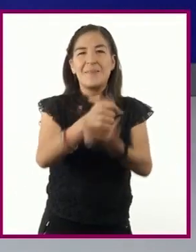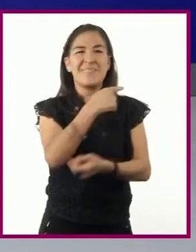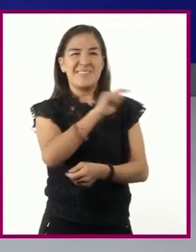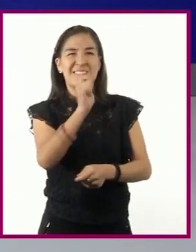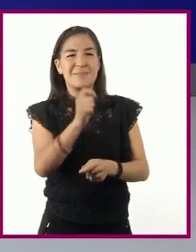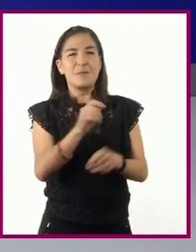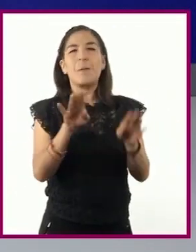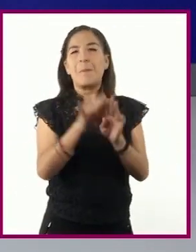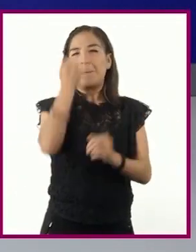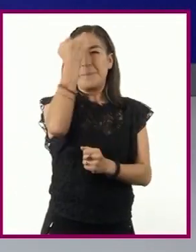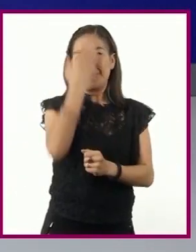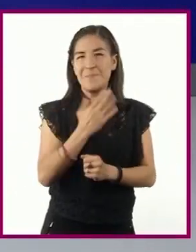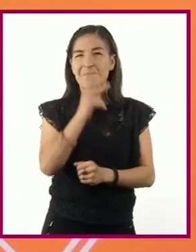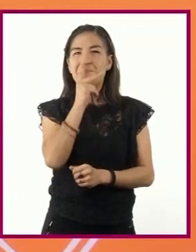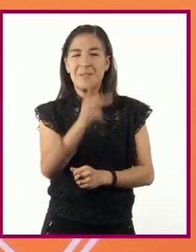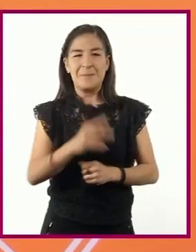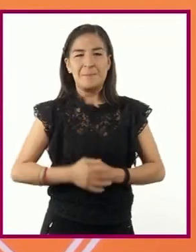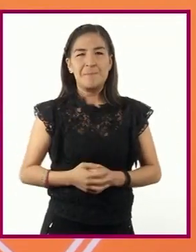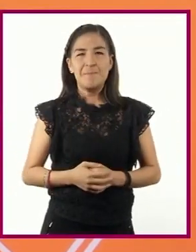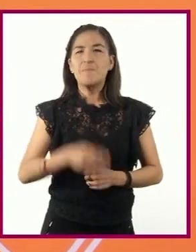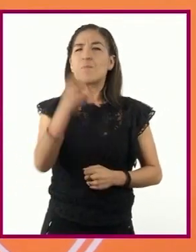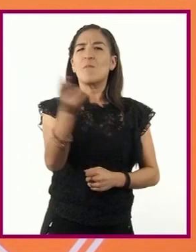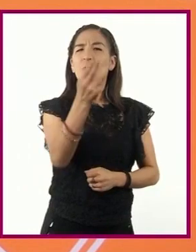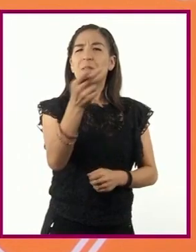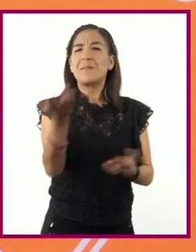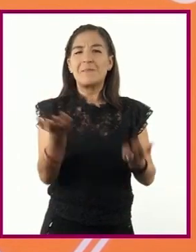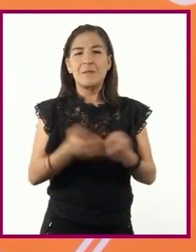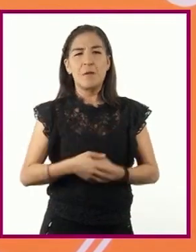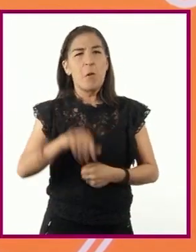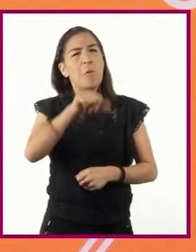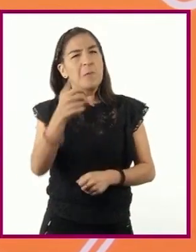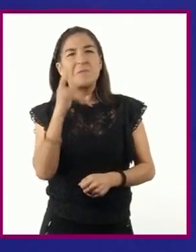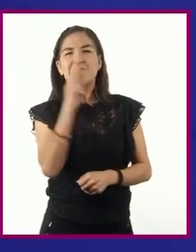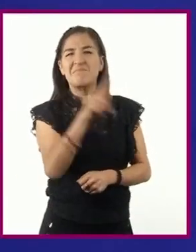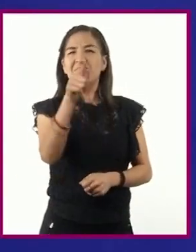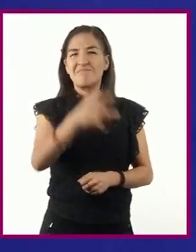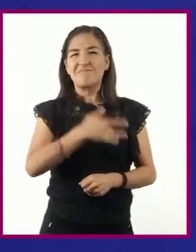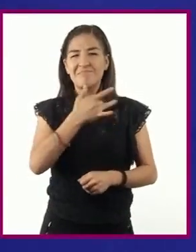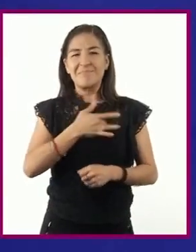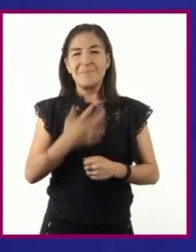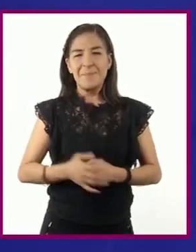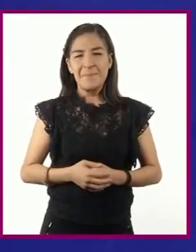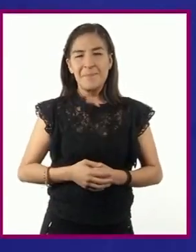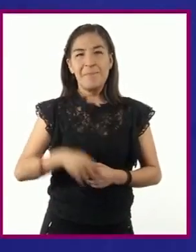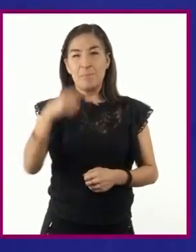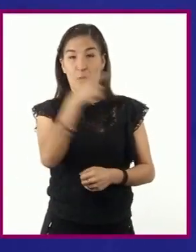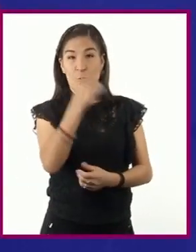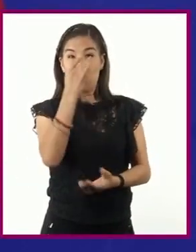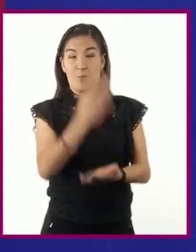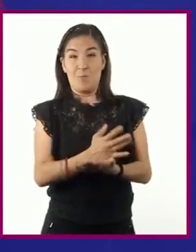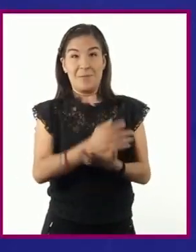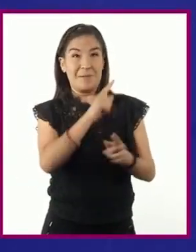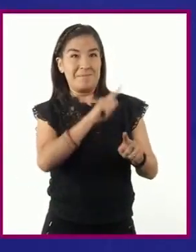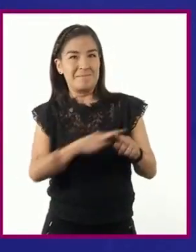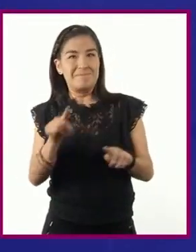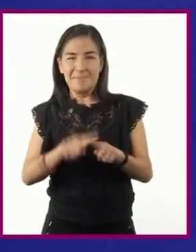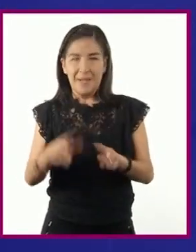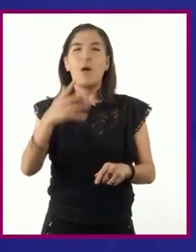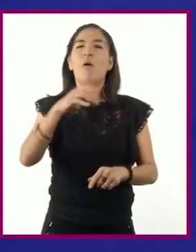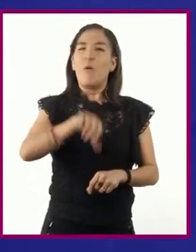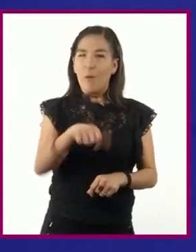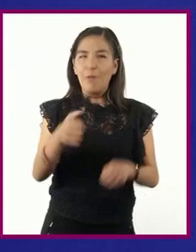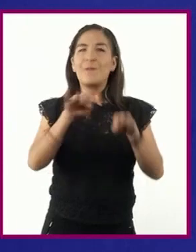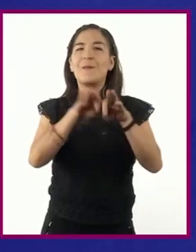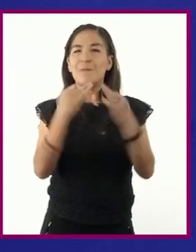juego la imagen. ¿Y ustedes qué más vieron y sintieron? Pero no es la única variante. Otro elemento